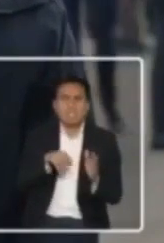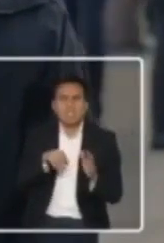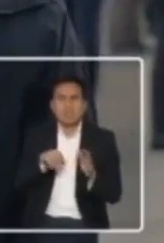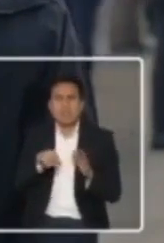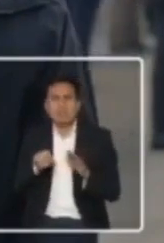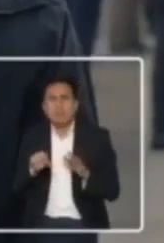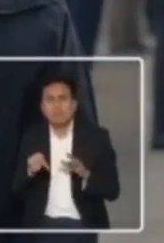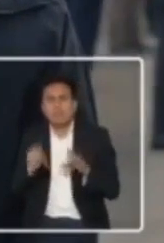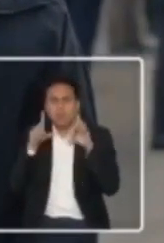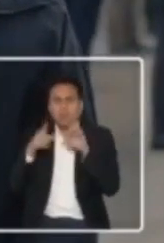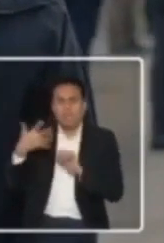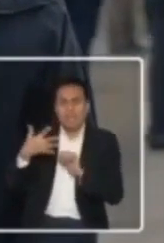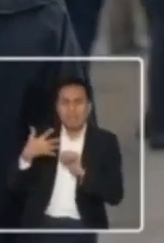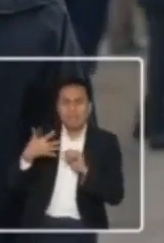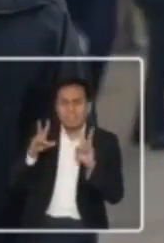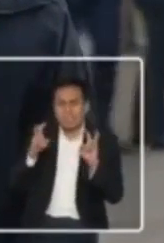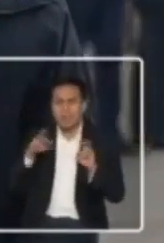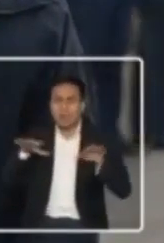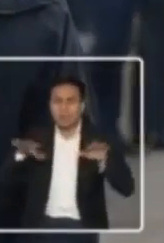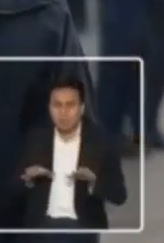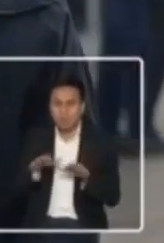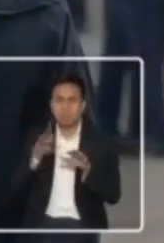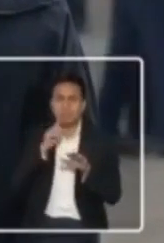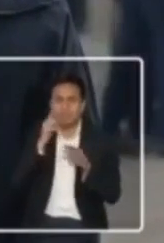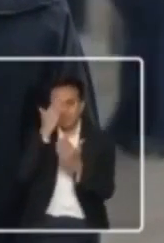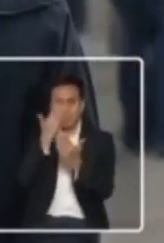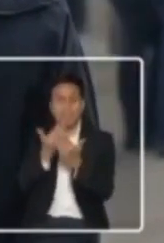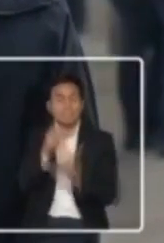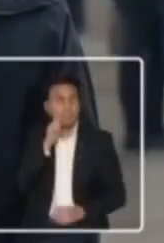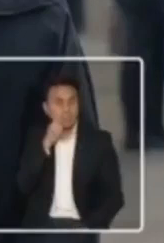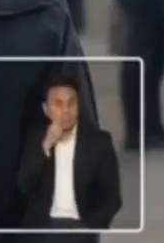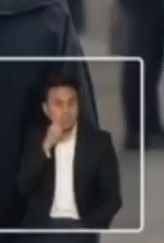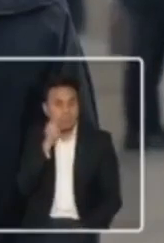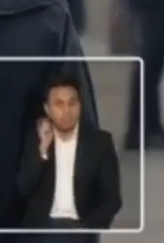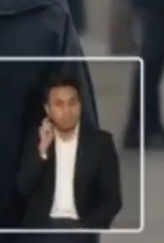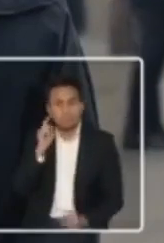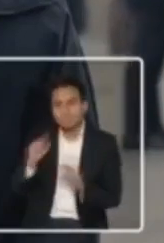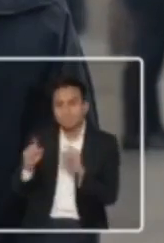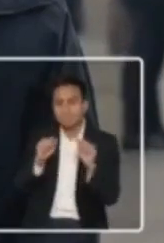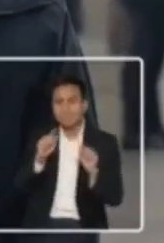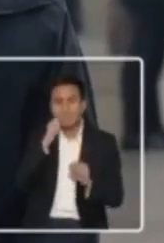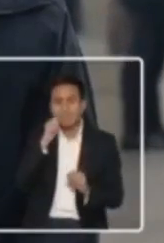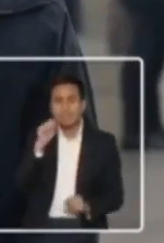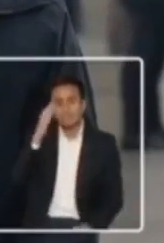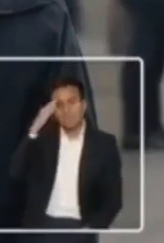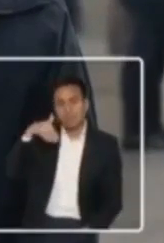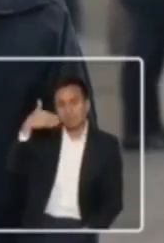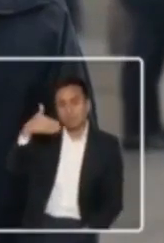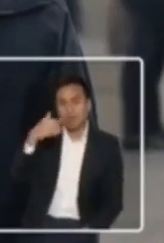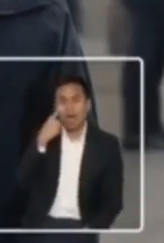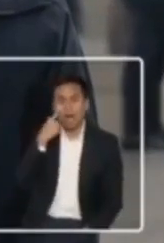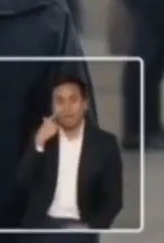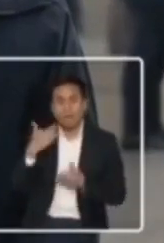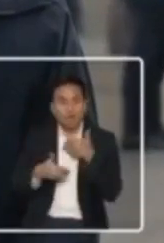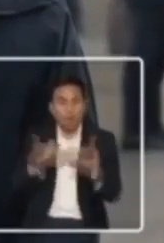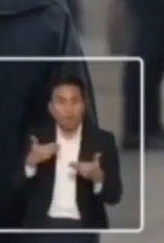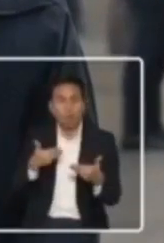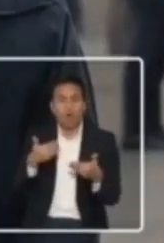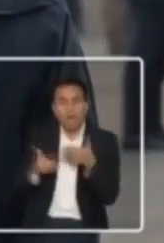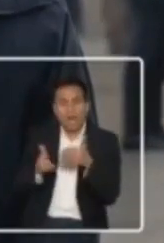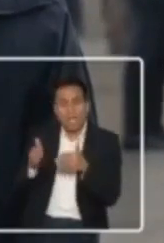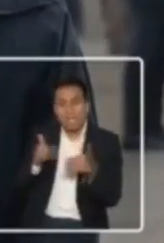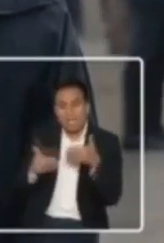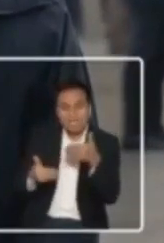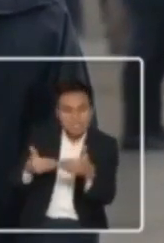las figuras clave en este esfuerzo que tenemos que enfrentar. Eso significa que en los próximos días vamos a ver cómo podemos llevar adelante